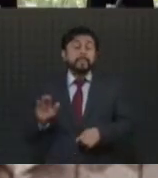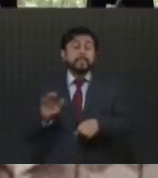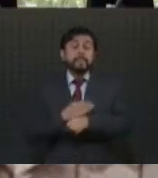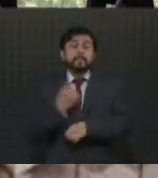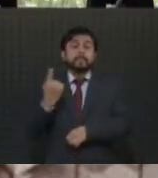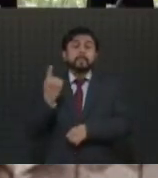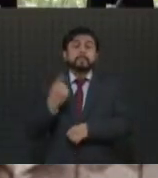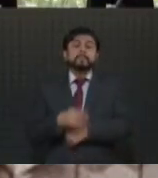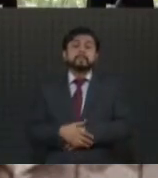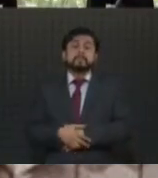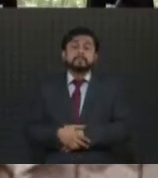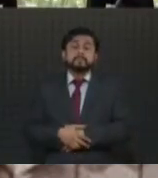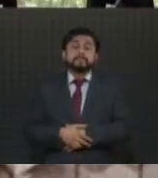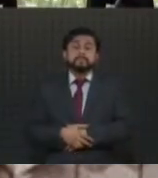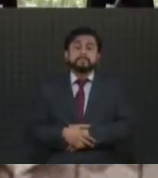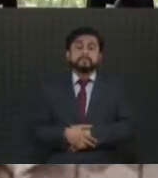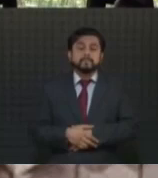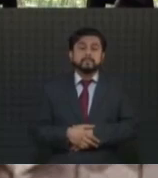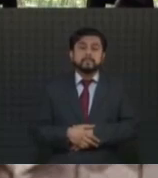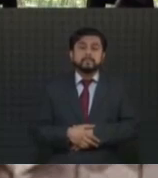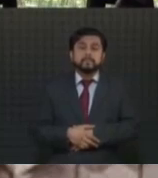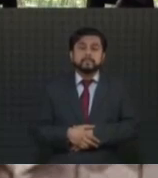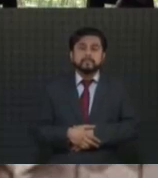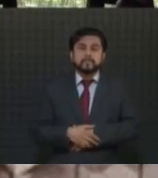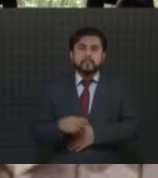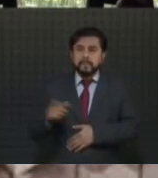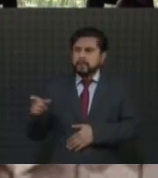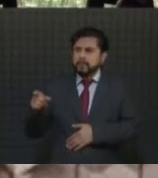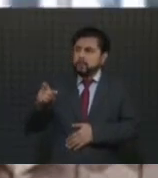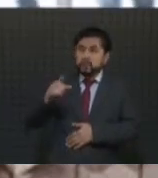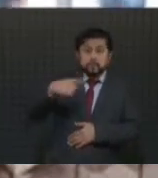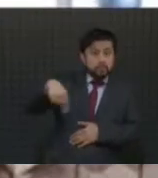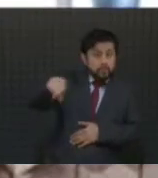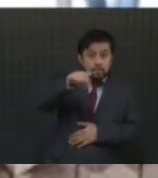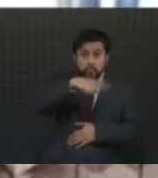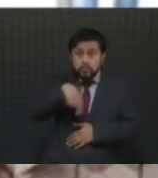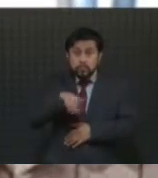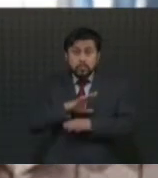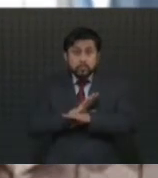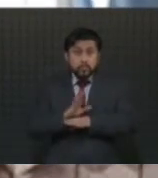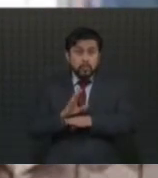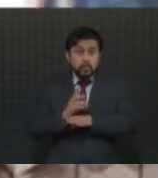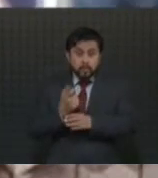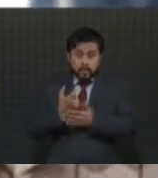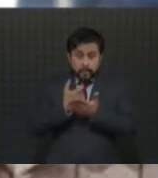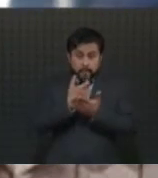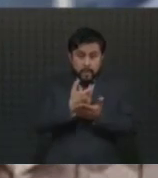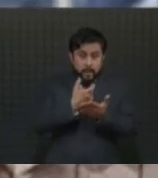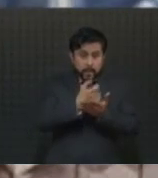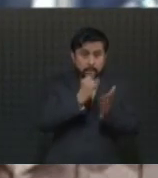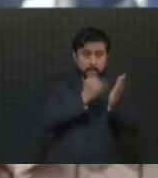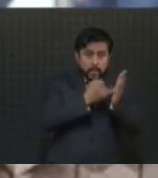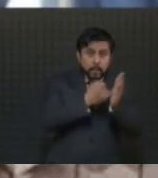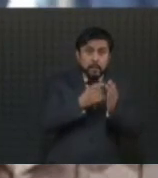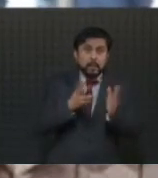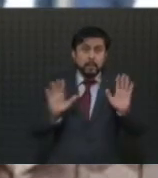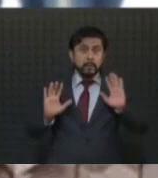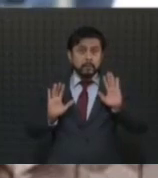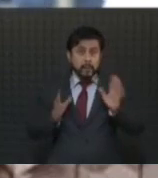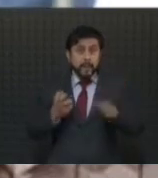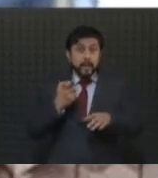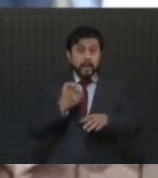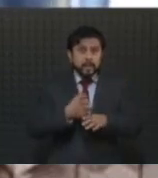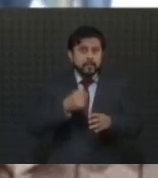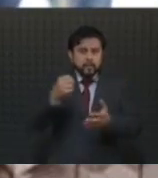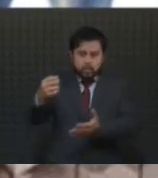Porque gracias a los impuestos de todos y todas pudimos estudiar. Y es una manera de regresarle